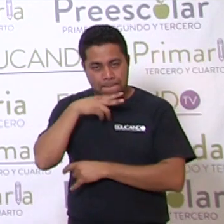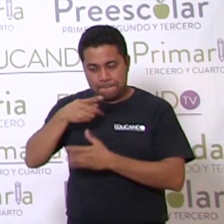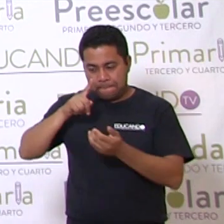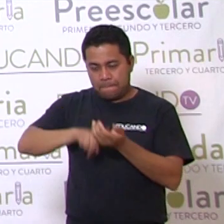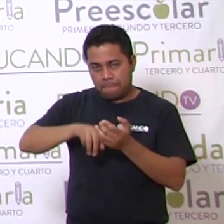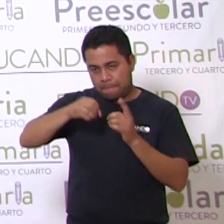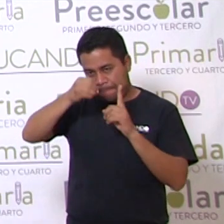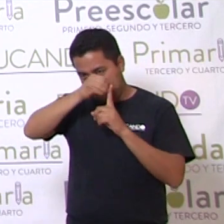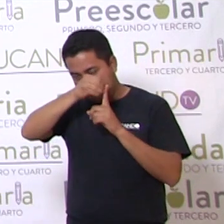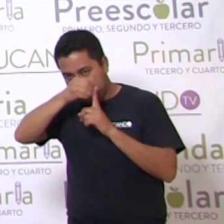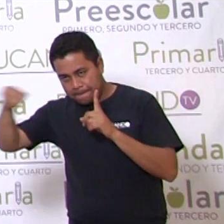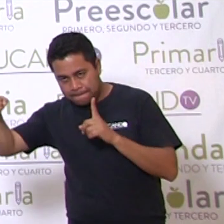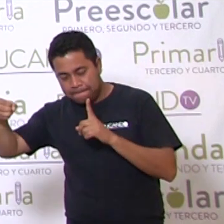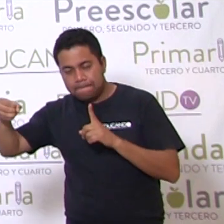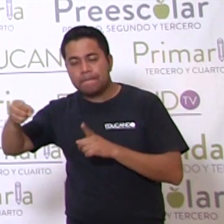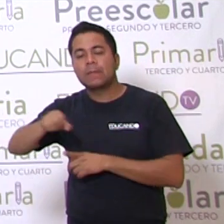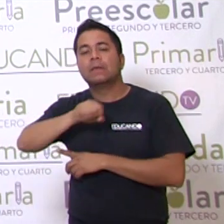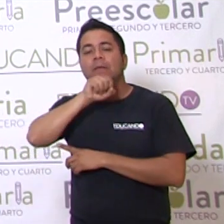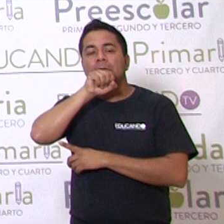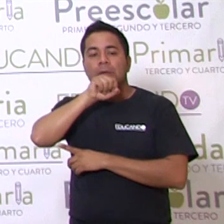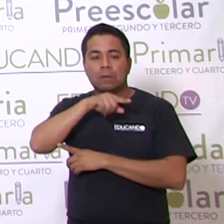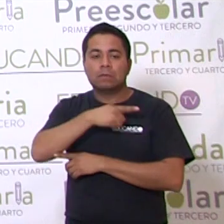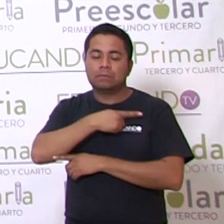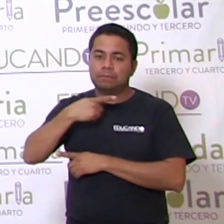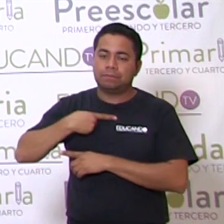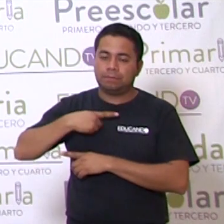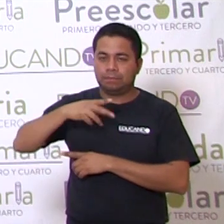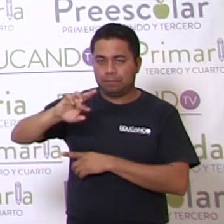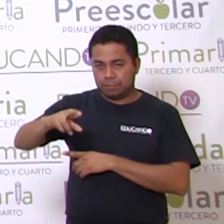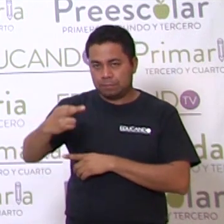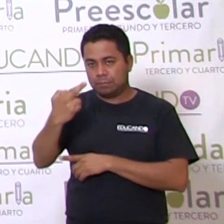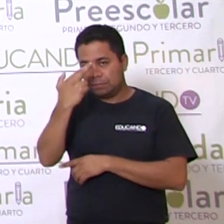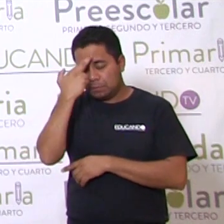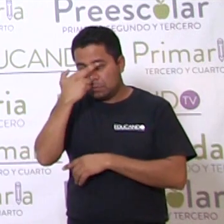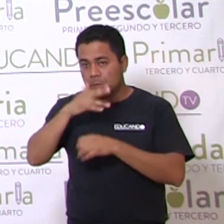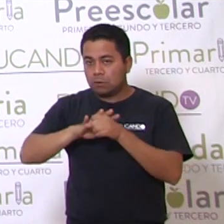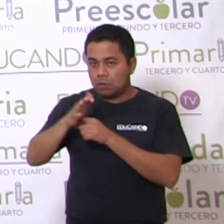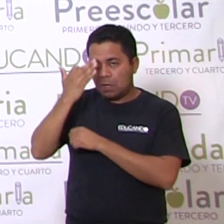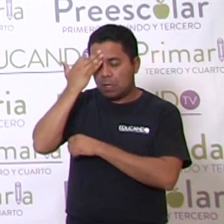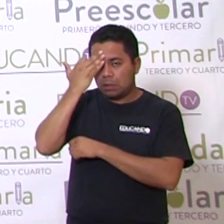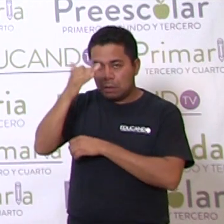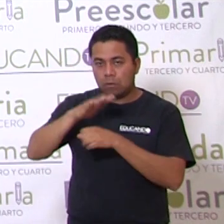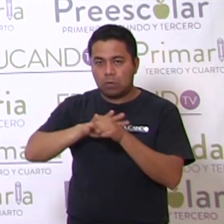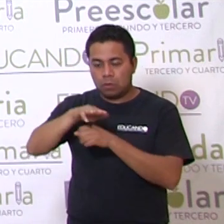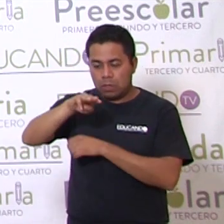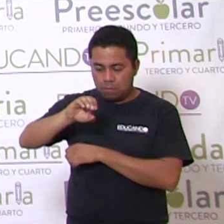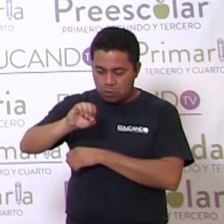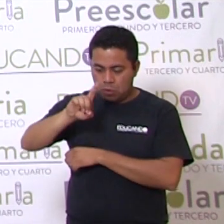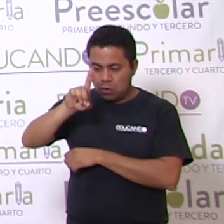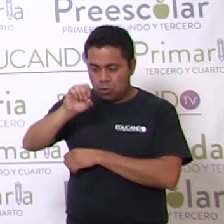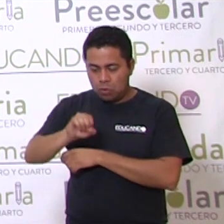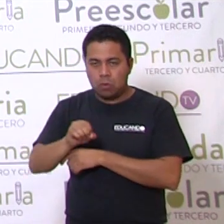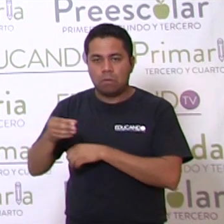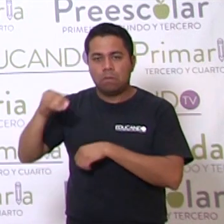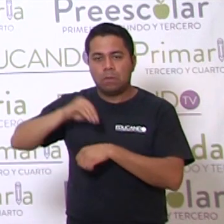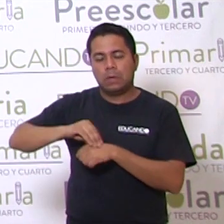oración, también podemos o tenemos que recordar en qué tiempo, en qué modo está conjugado el